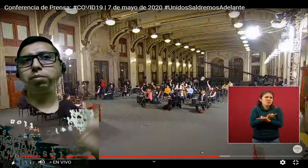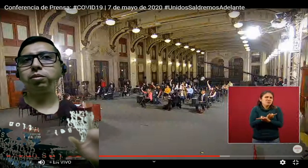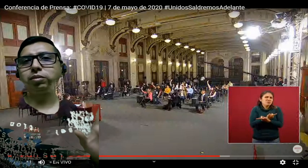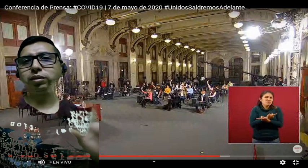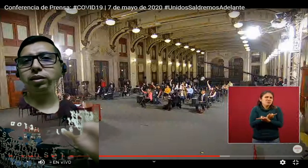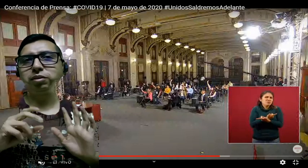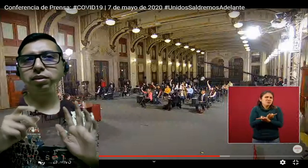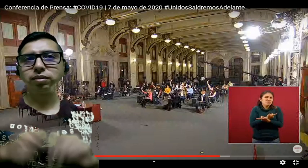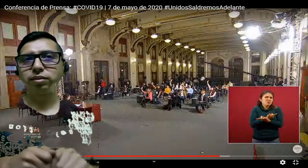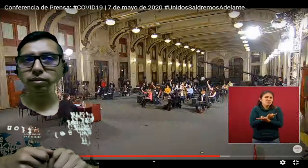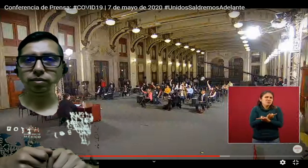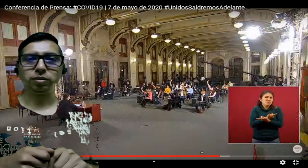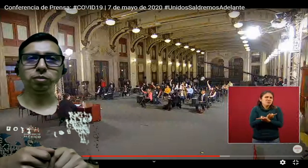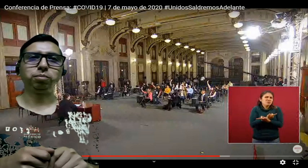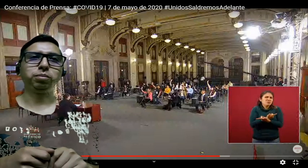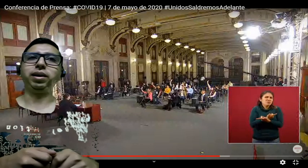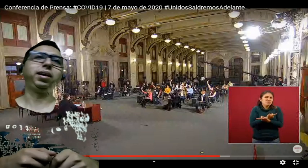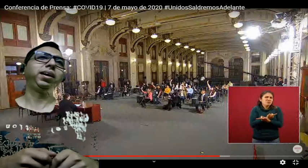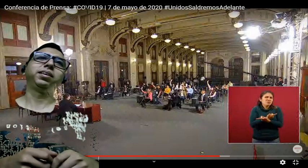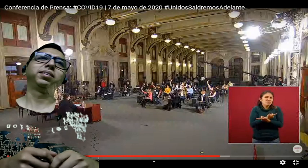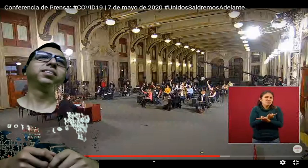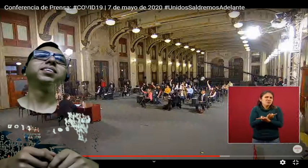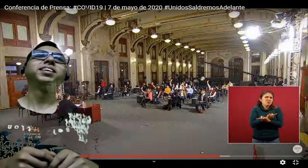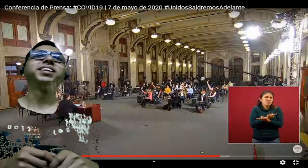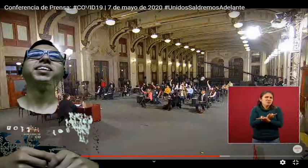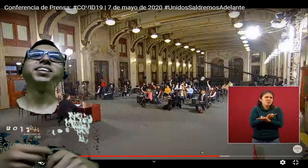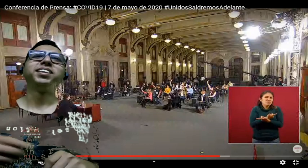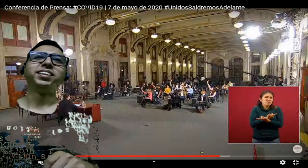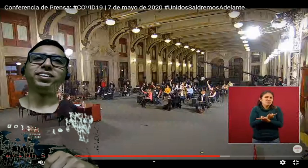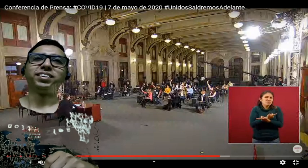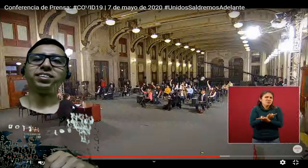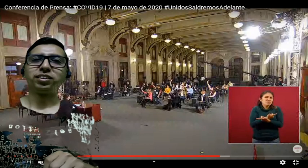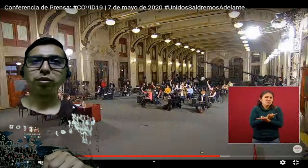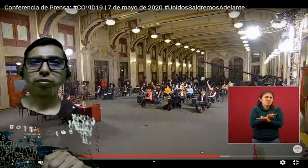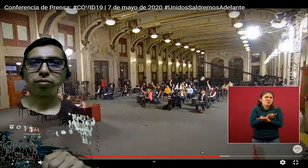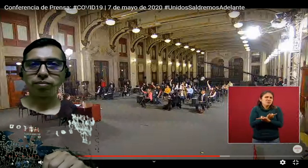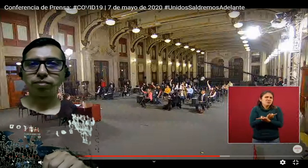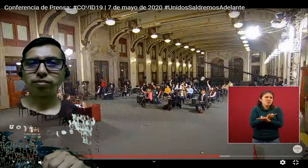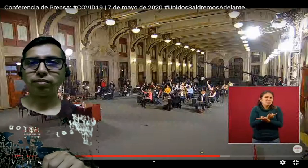Me hubiera preguntado yo eso. Pero no.